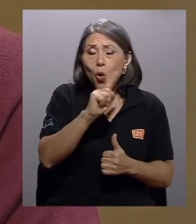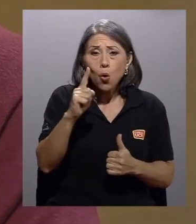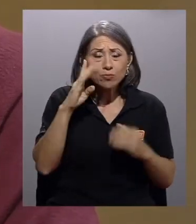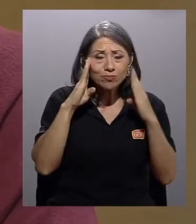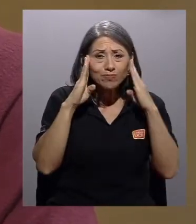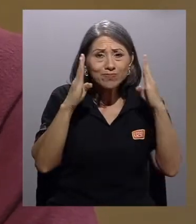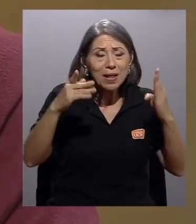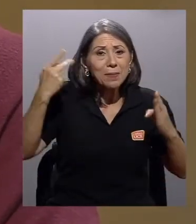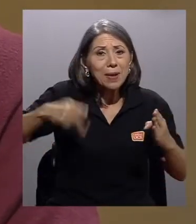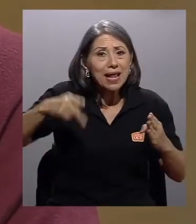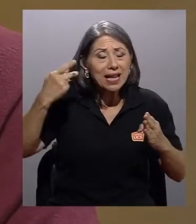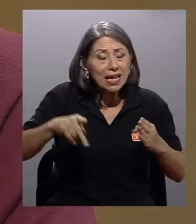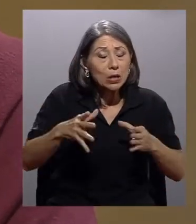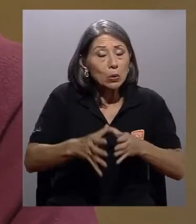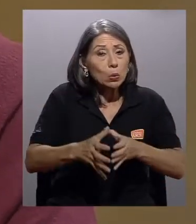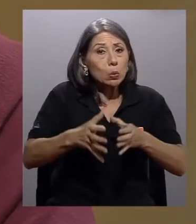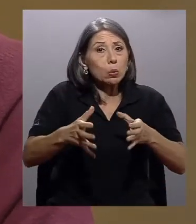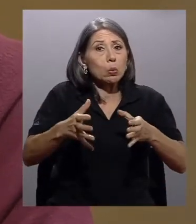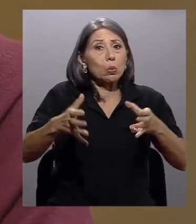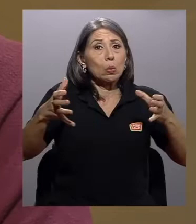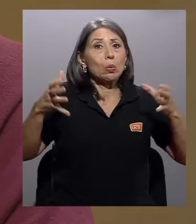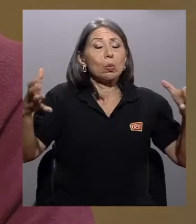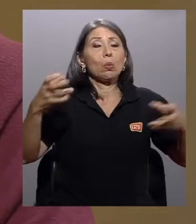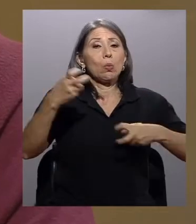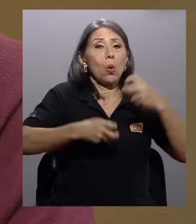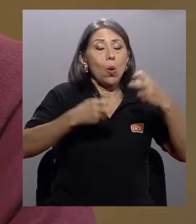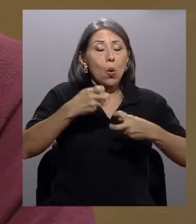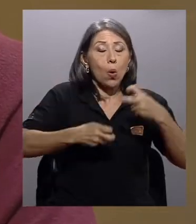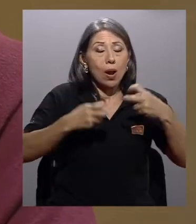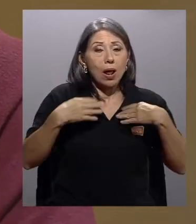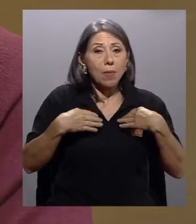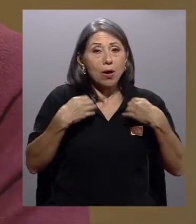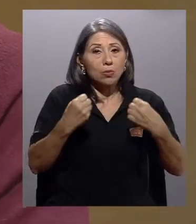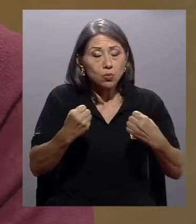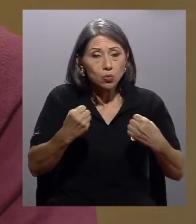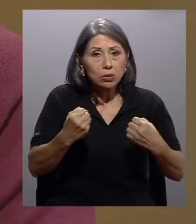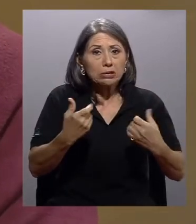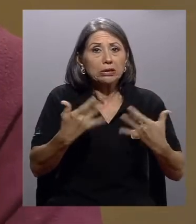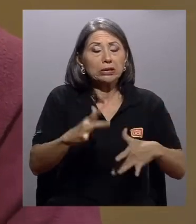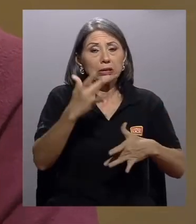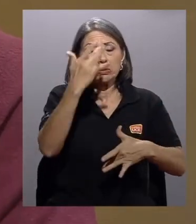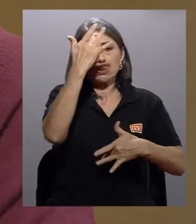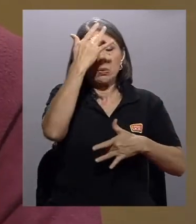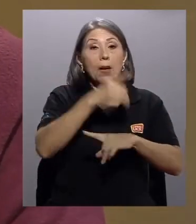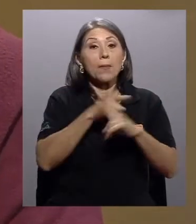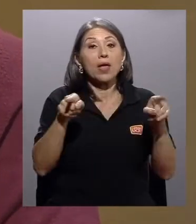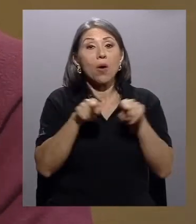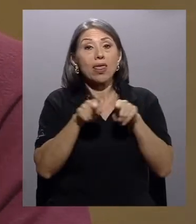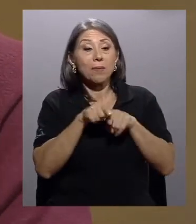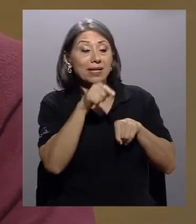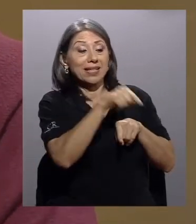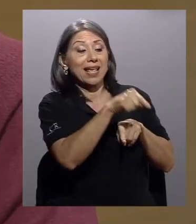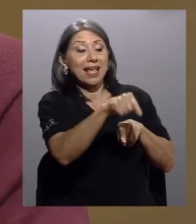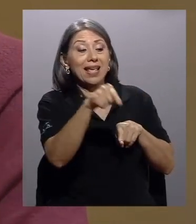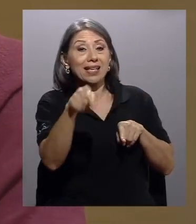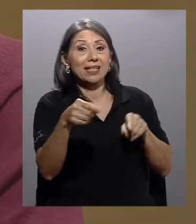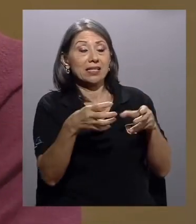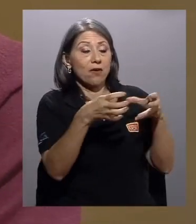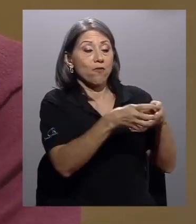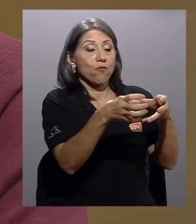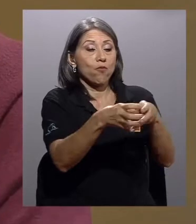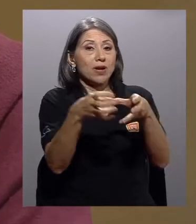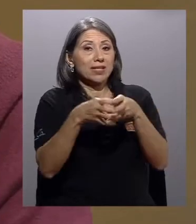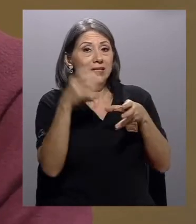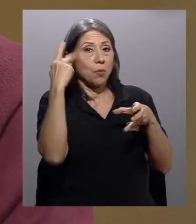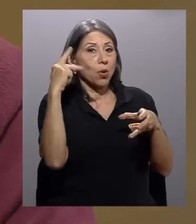y la magnitud de la crisis epidemiológica, ¿no?, por un lado. Pero además, esas fuerzas políticas, aliadas con